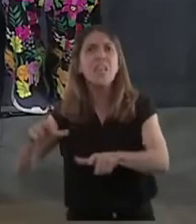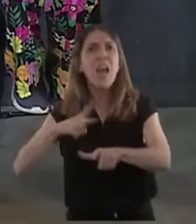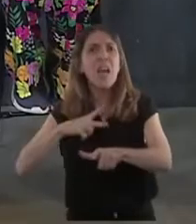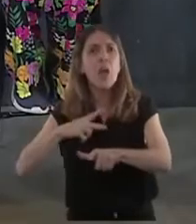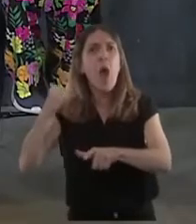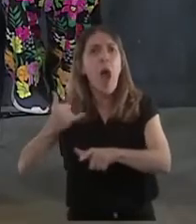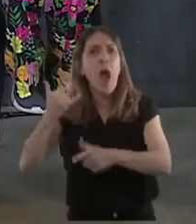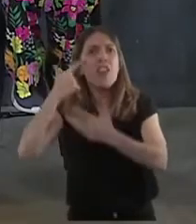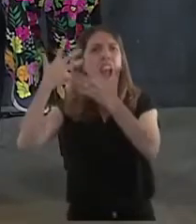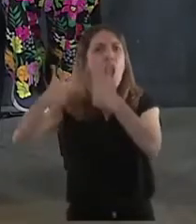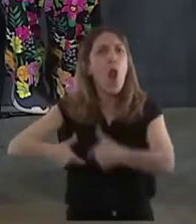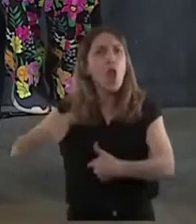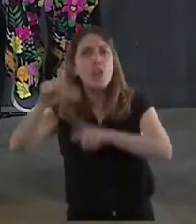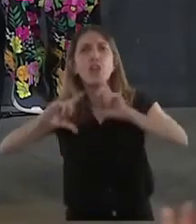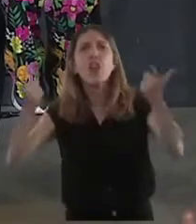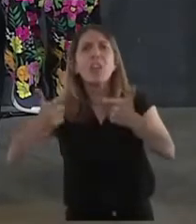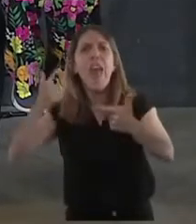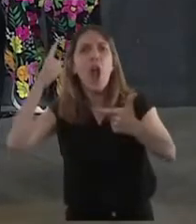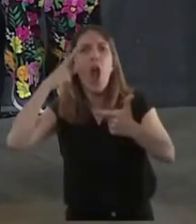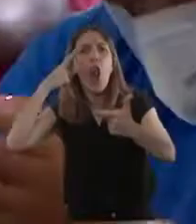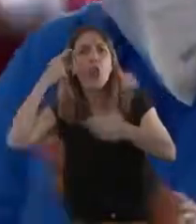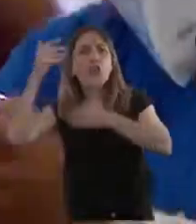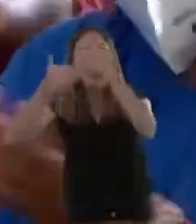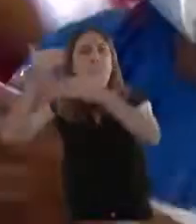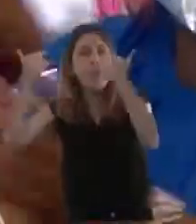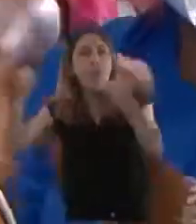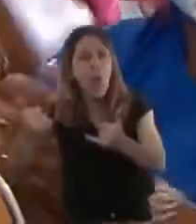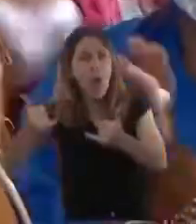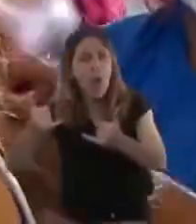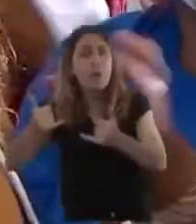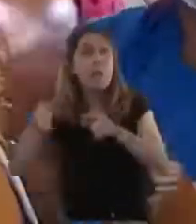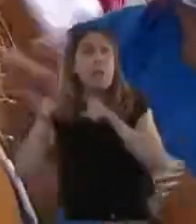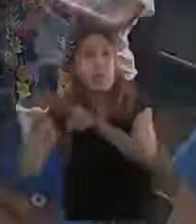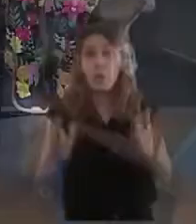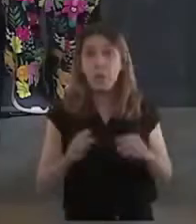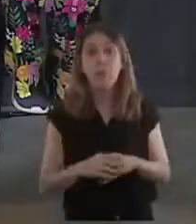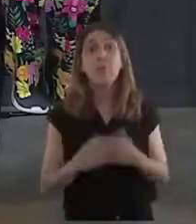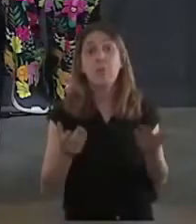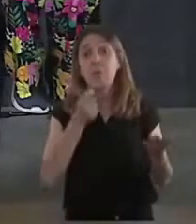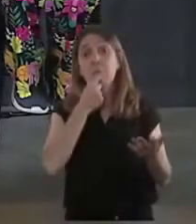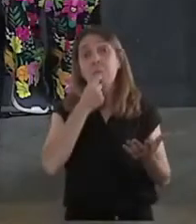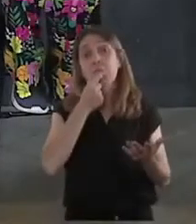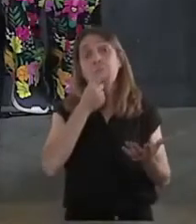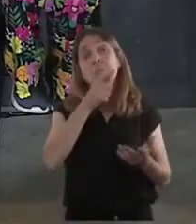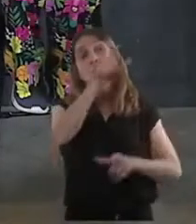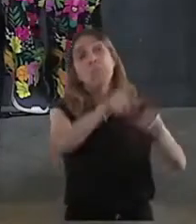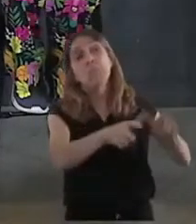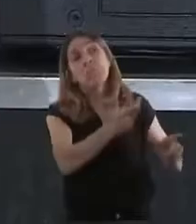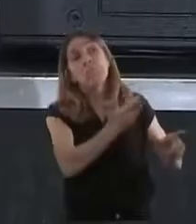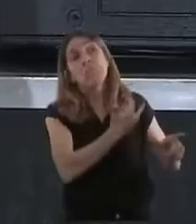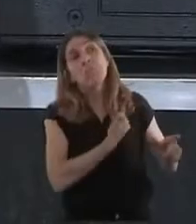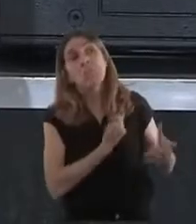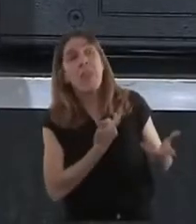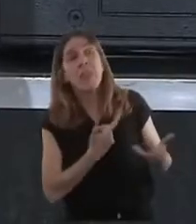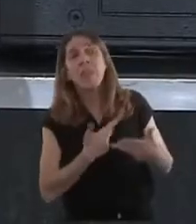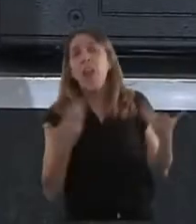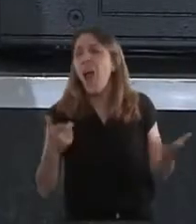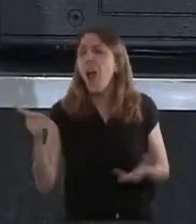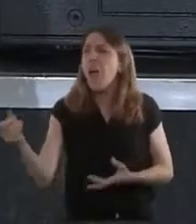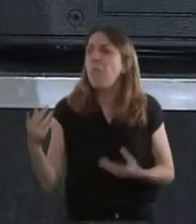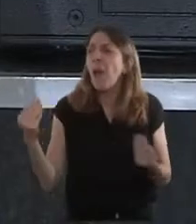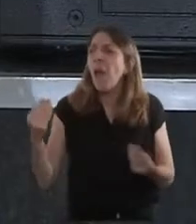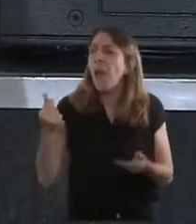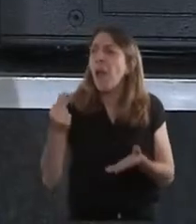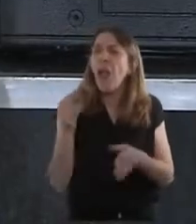el conocimiento en sus sociedades. Esos son los países ricos. Cuando a mí alguien me hace ruido y me dice, ¿para qué das